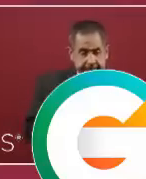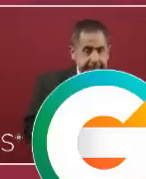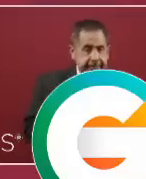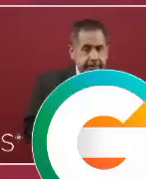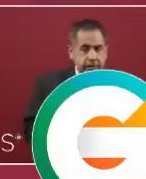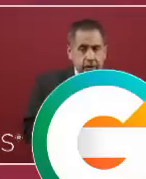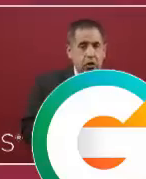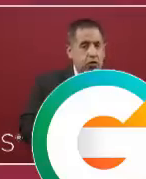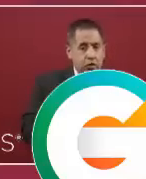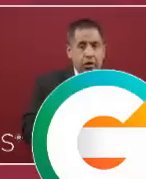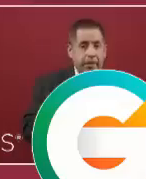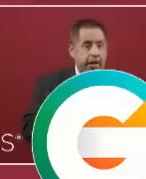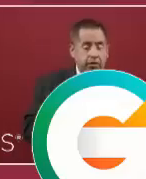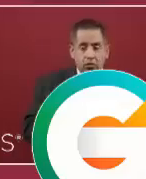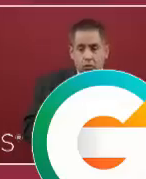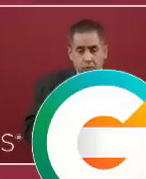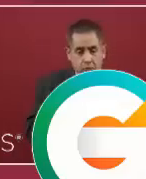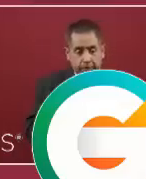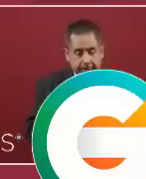problemas